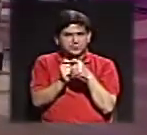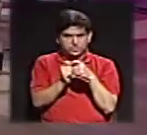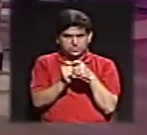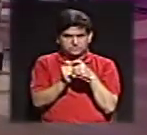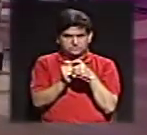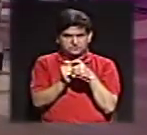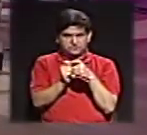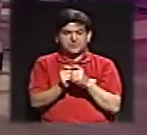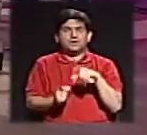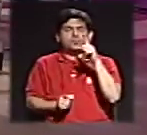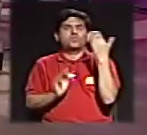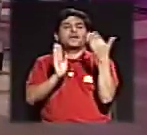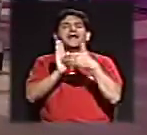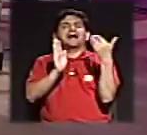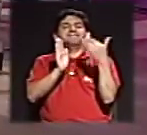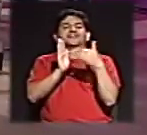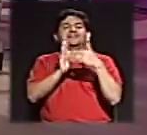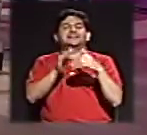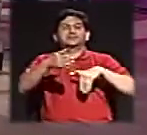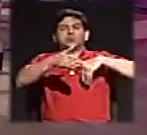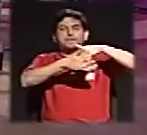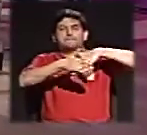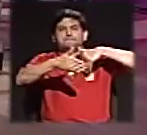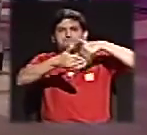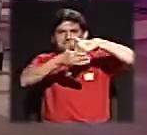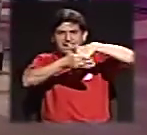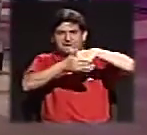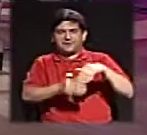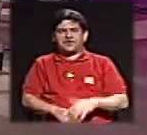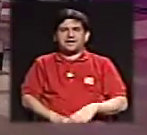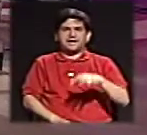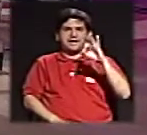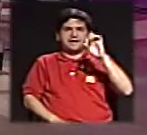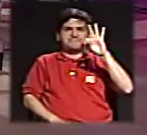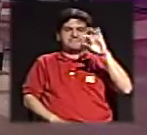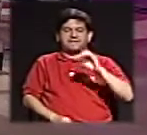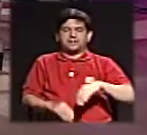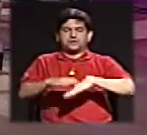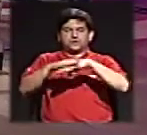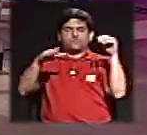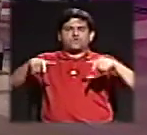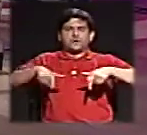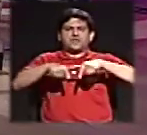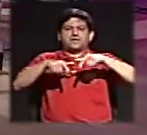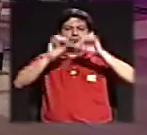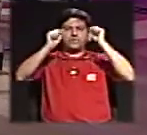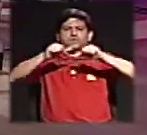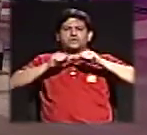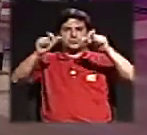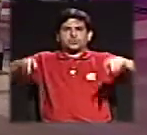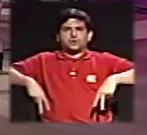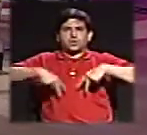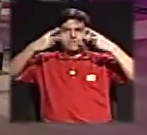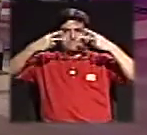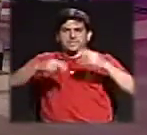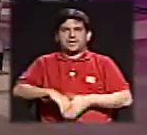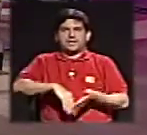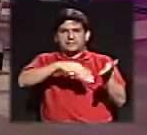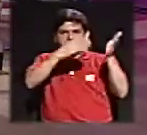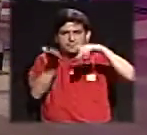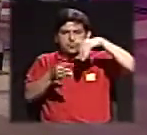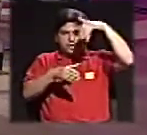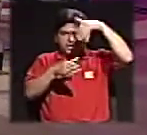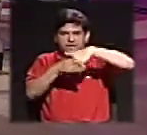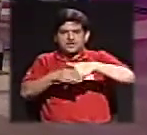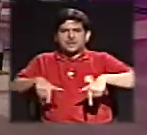Específicamente a una afectación que impide que el feto pueda sobrevivir fuera del útero materno, es decir, va a morir en el